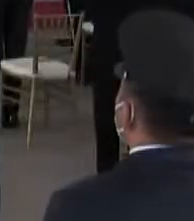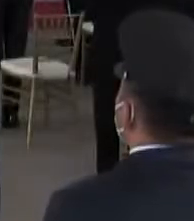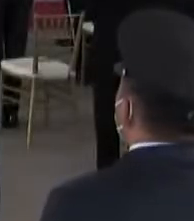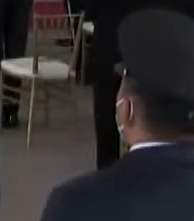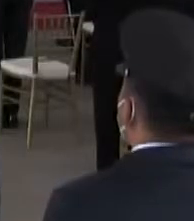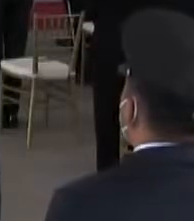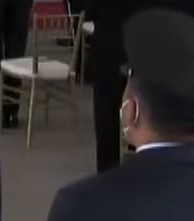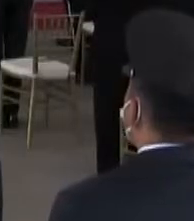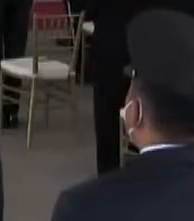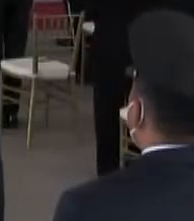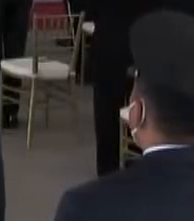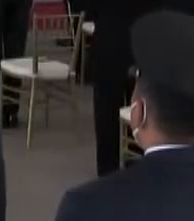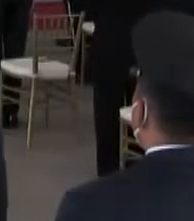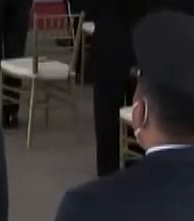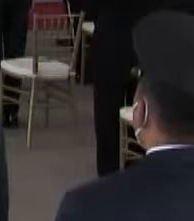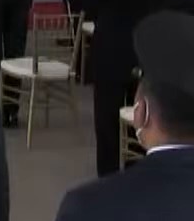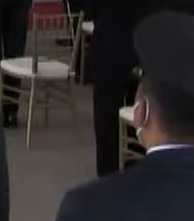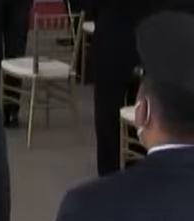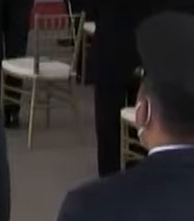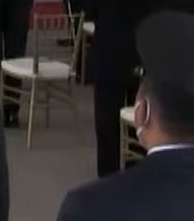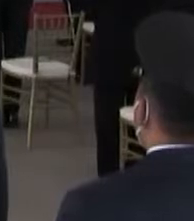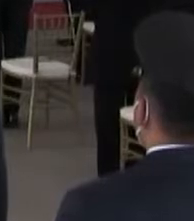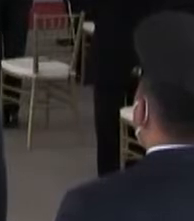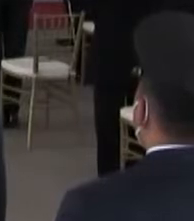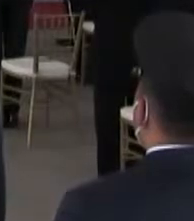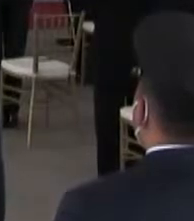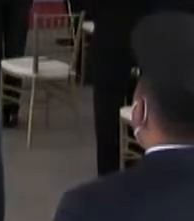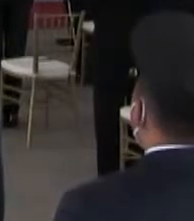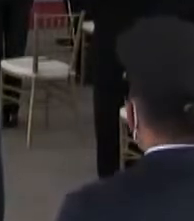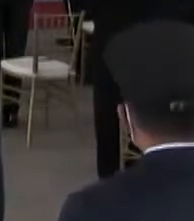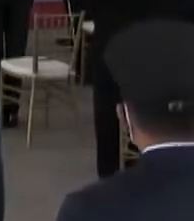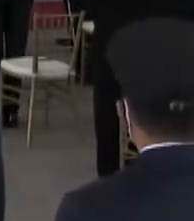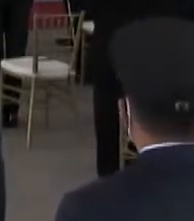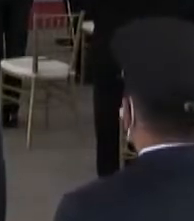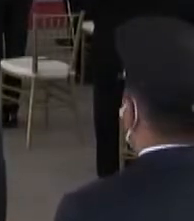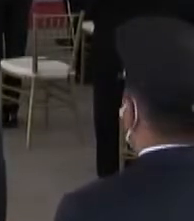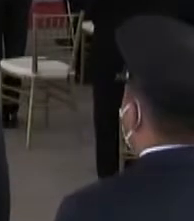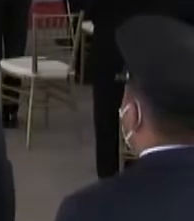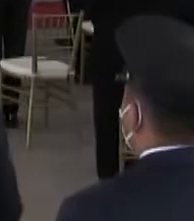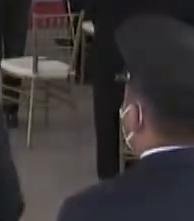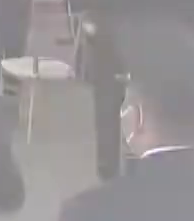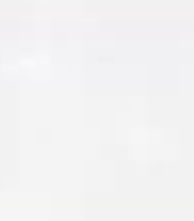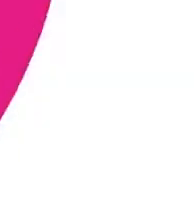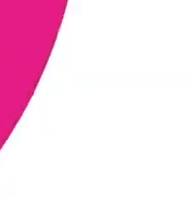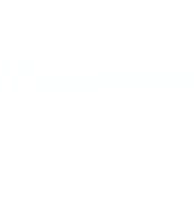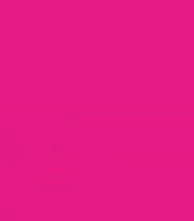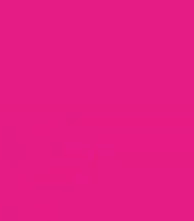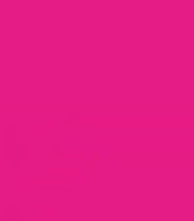Gobierno del Estado de Michoacán, agradecemos a todos su valiosa presencia y les deseamos un excelente día.